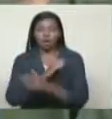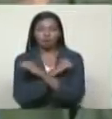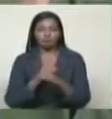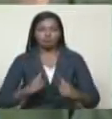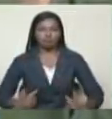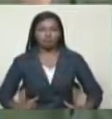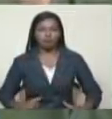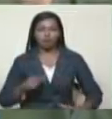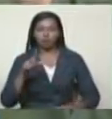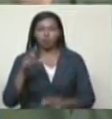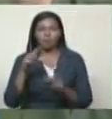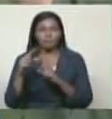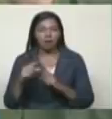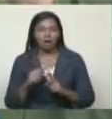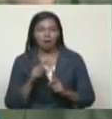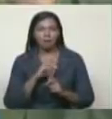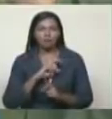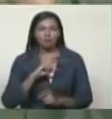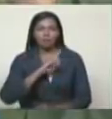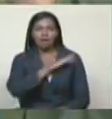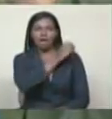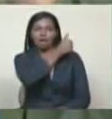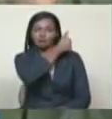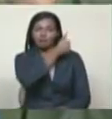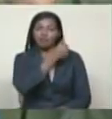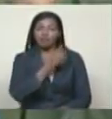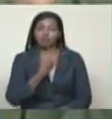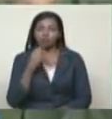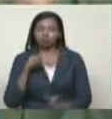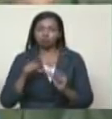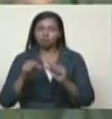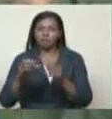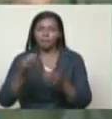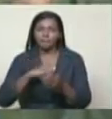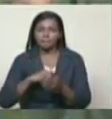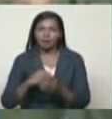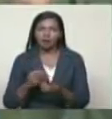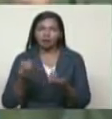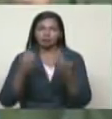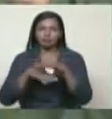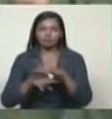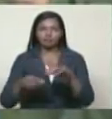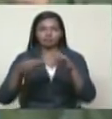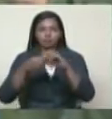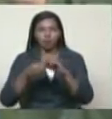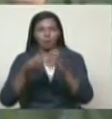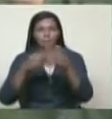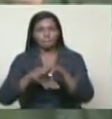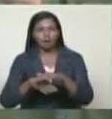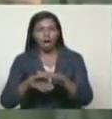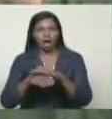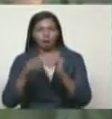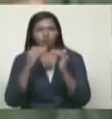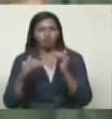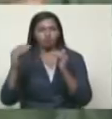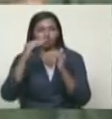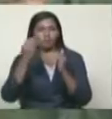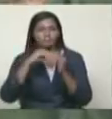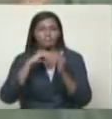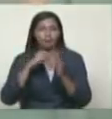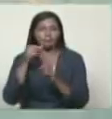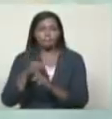sus palabras, general, sigamos así. Máxima cohesión, máxima unión, máxima moral, máximo